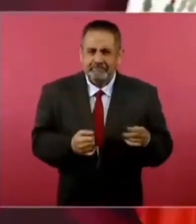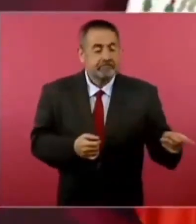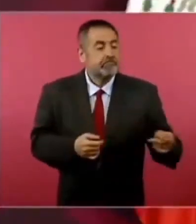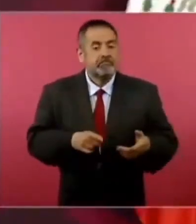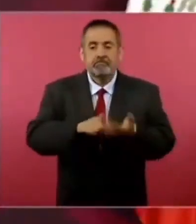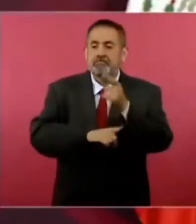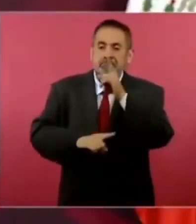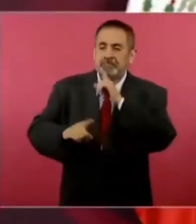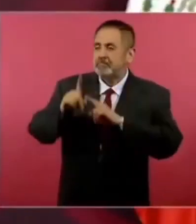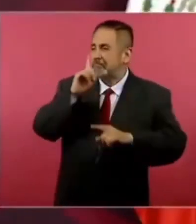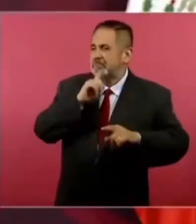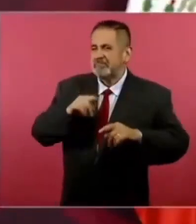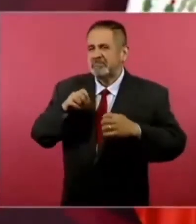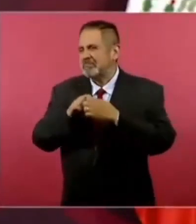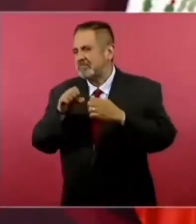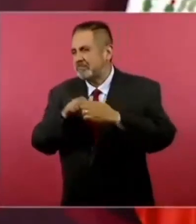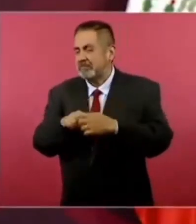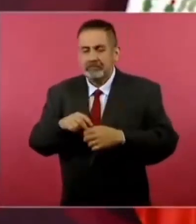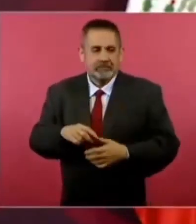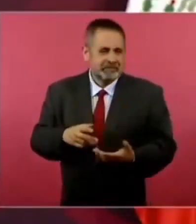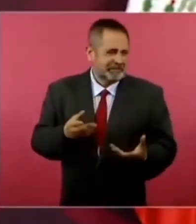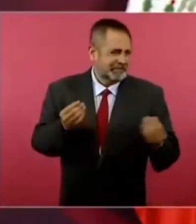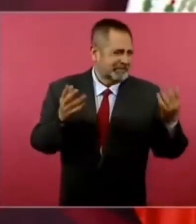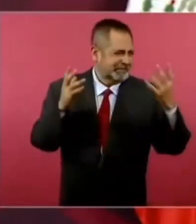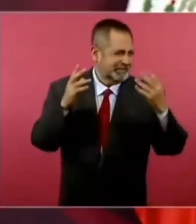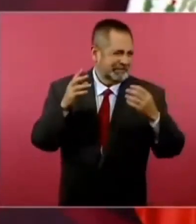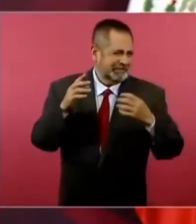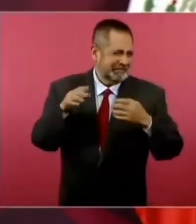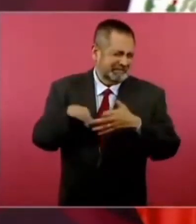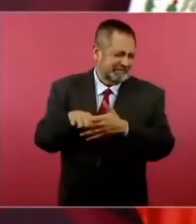Mienten como respiran.